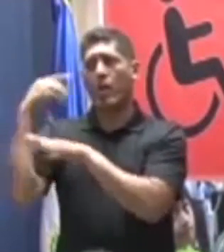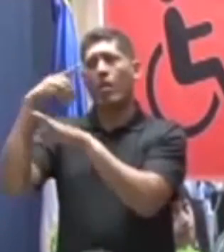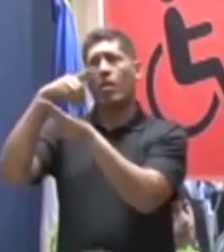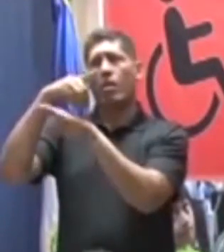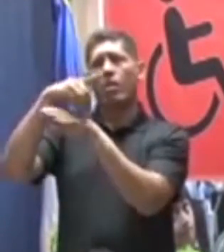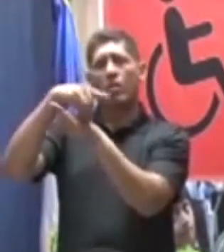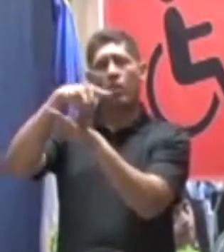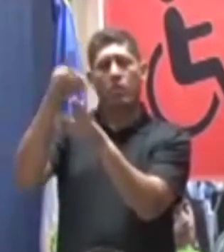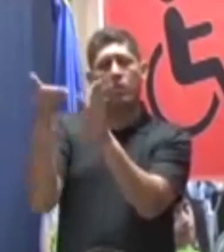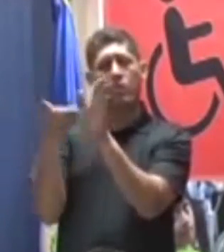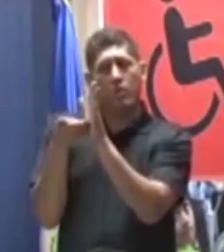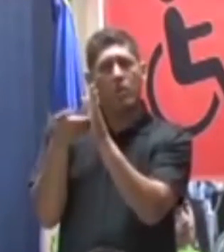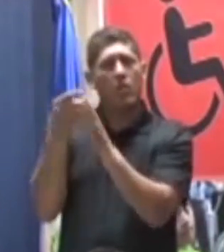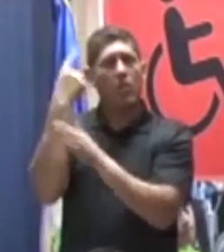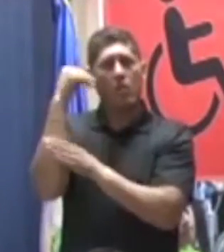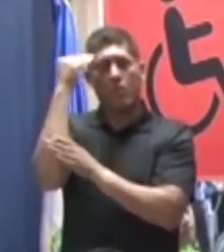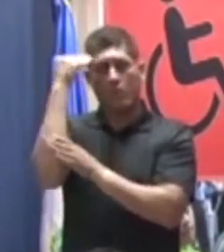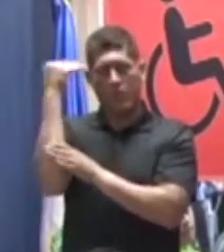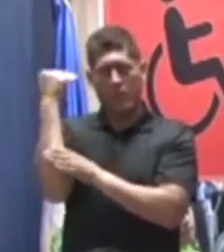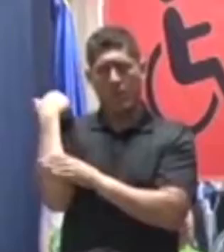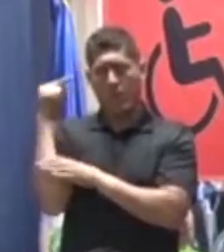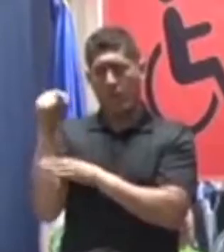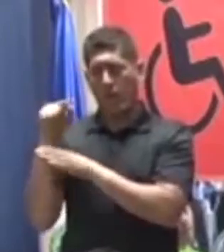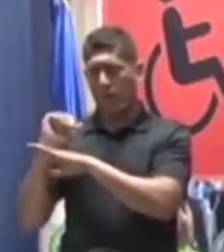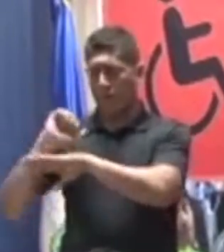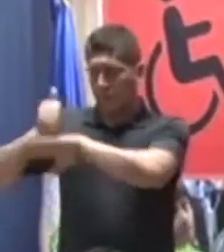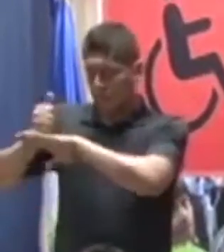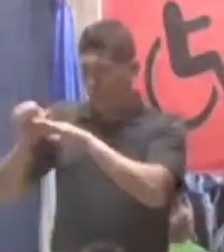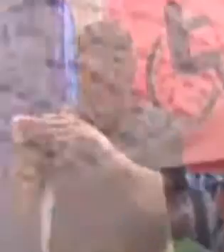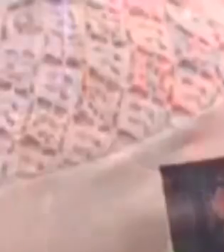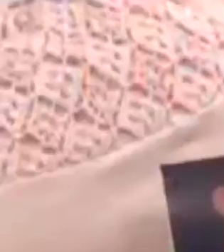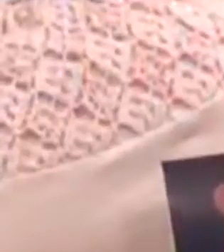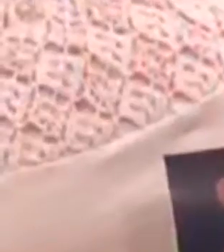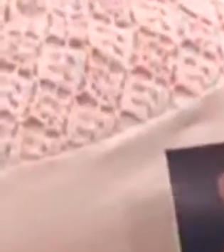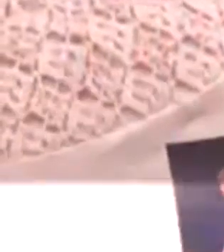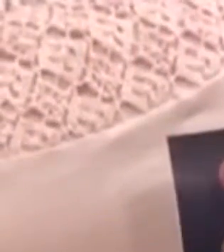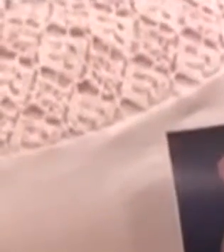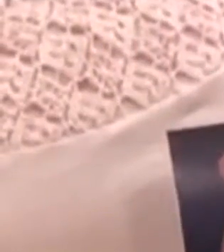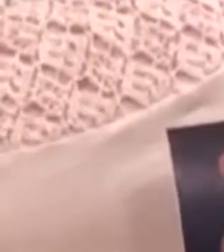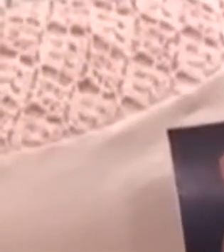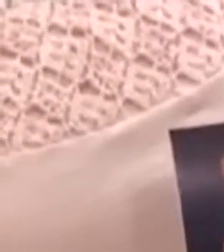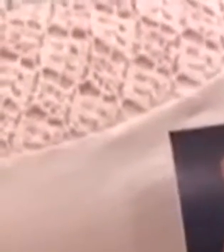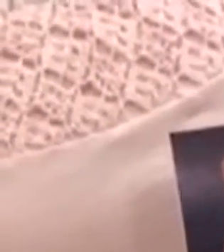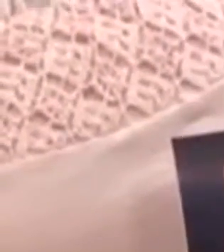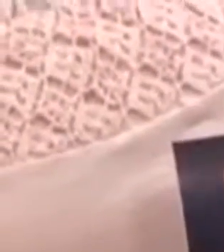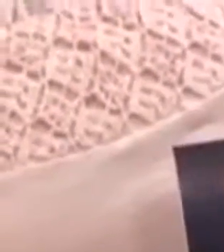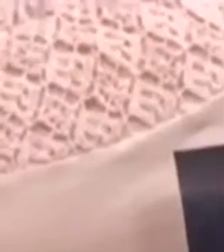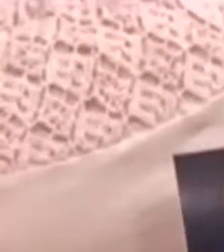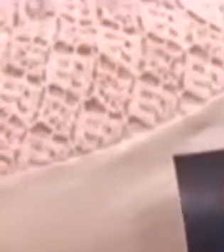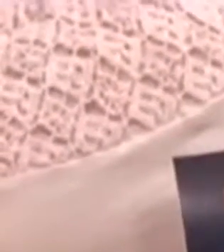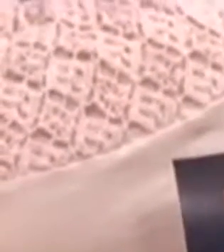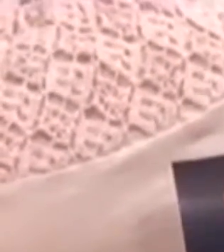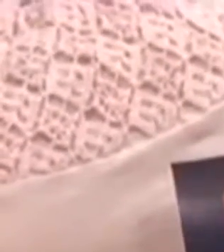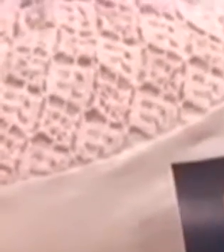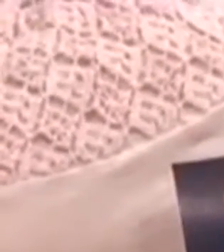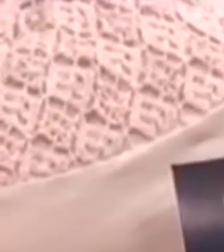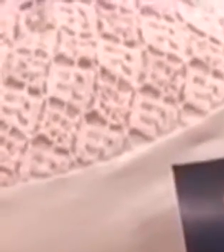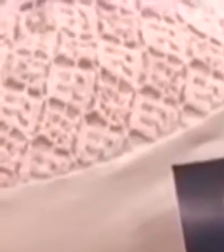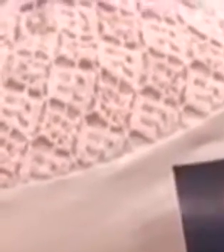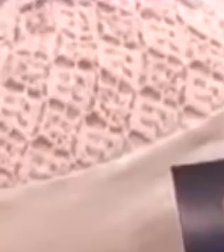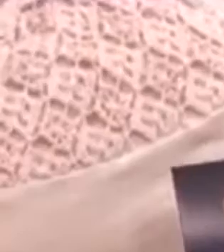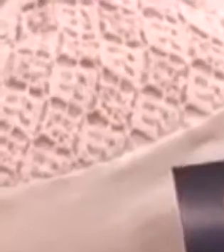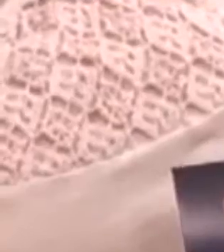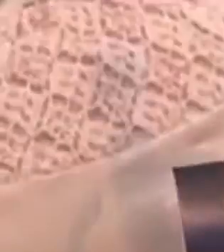vallas publicitarias, spots televisivos y radiales, banners, volantes, trípticos, entre otros. Los mensajes